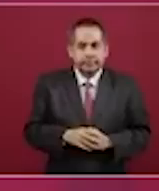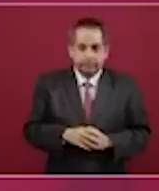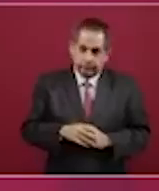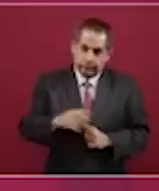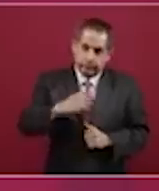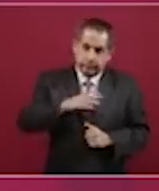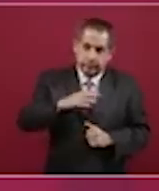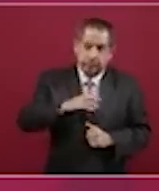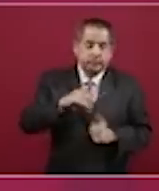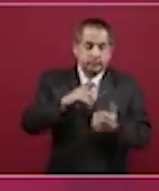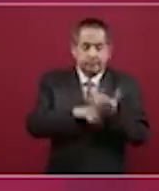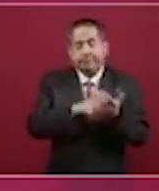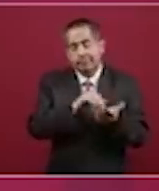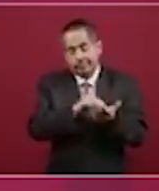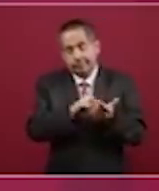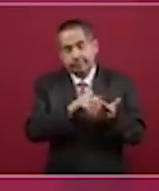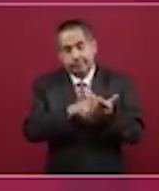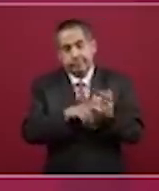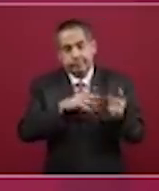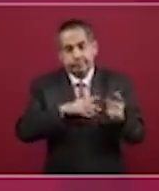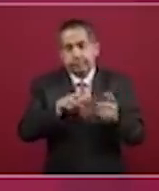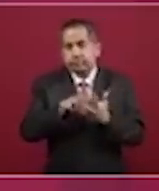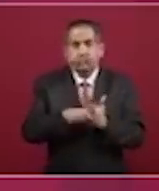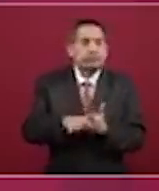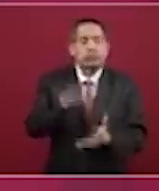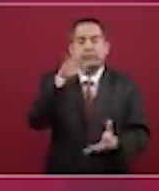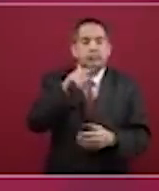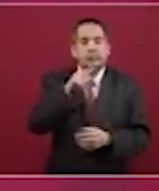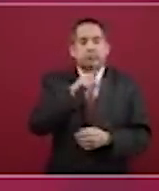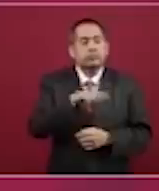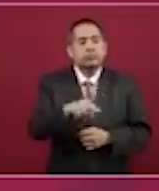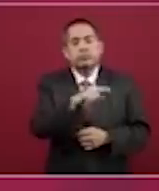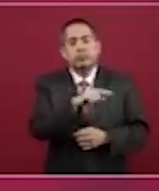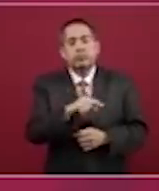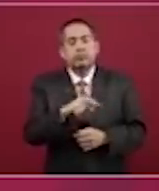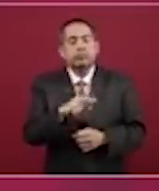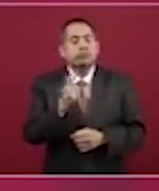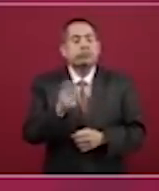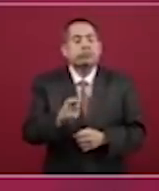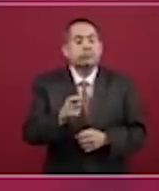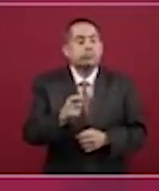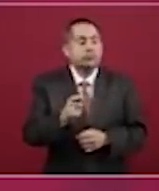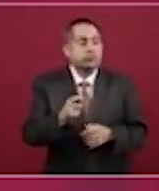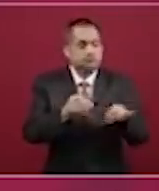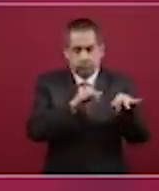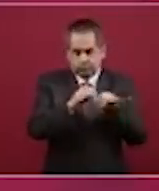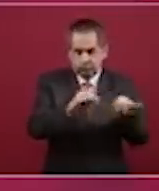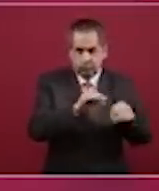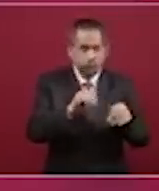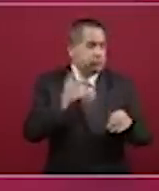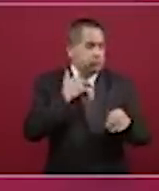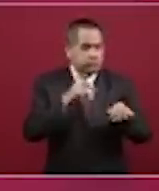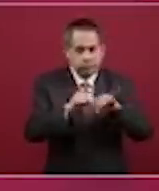habían y van a quedar la mayoría de los trabajadores